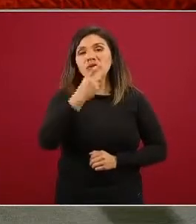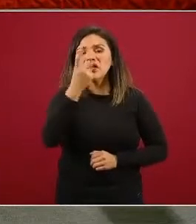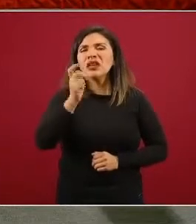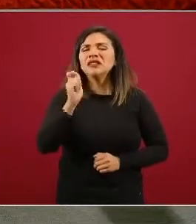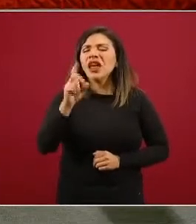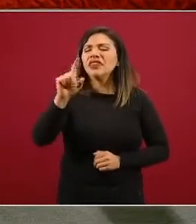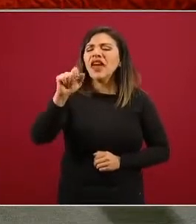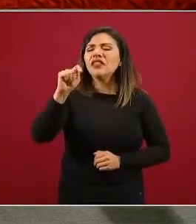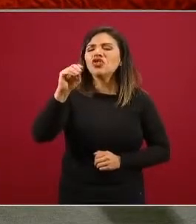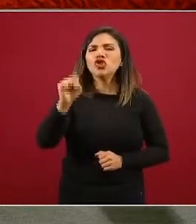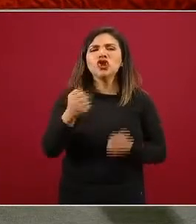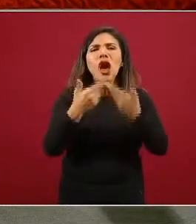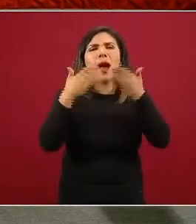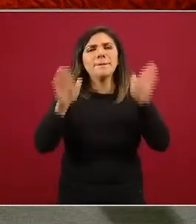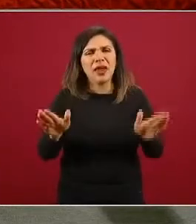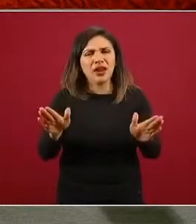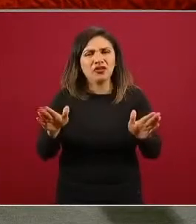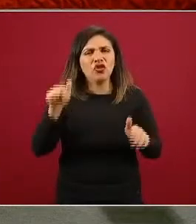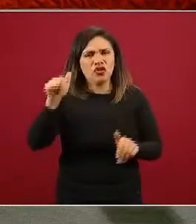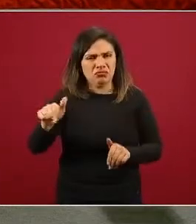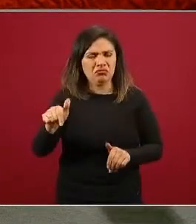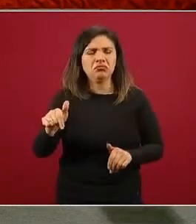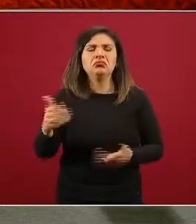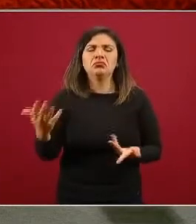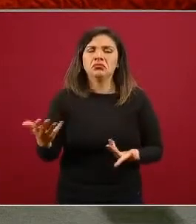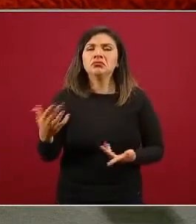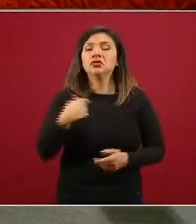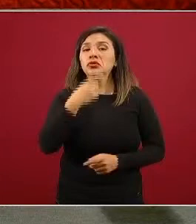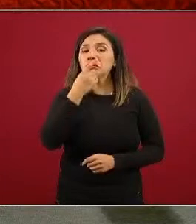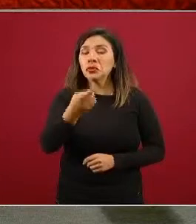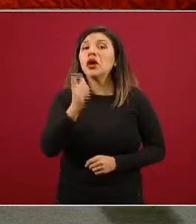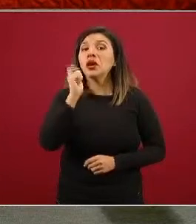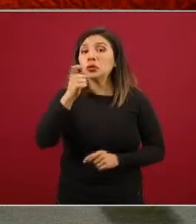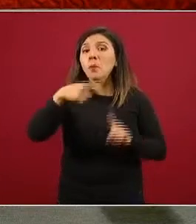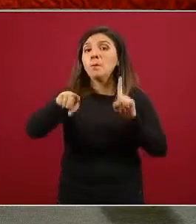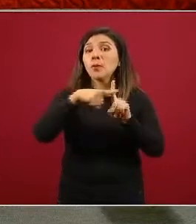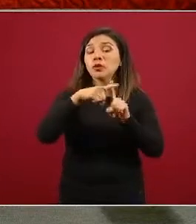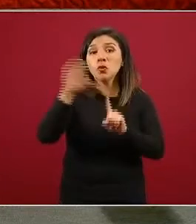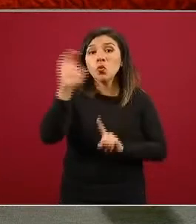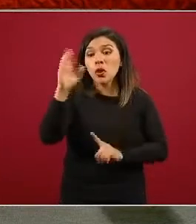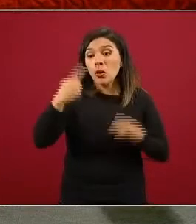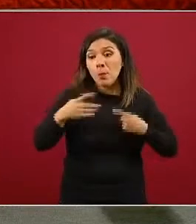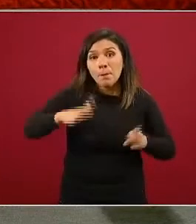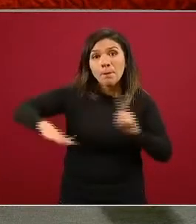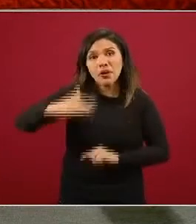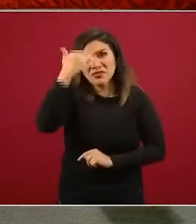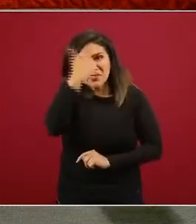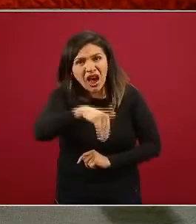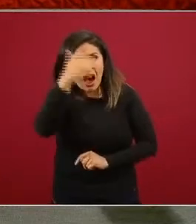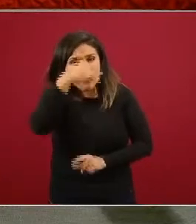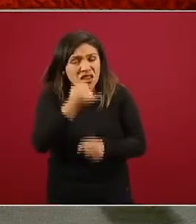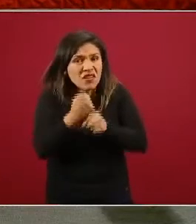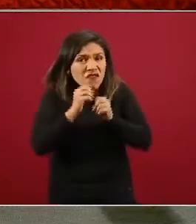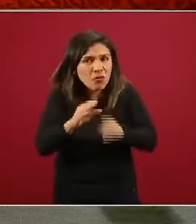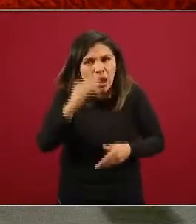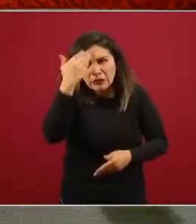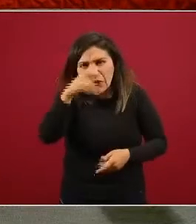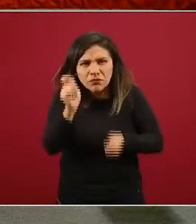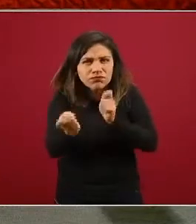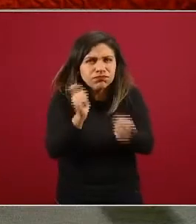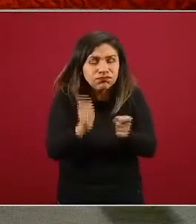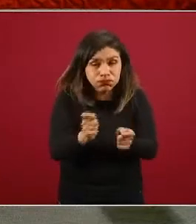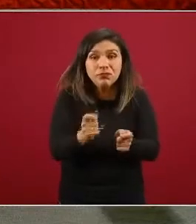datos abiertos. En general, es muy positivo cuando la sociedad tiene acceso a información. Puede